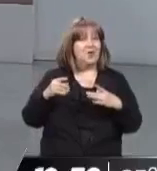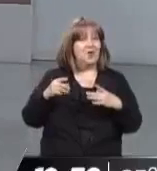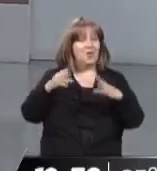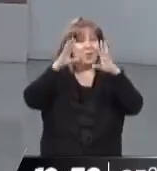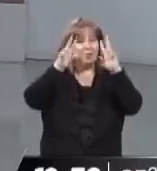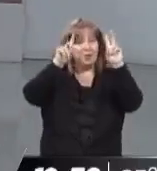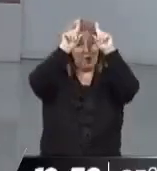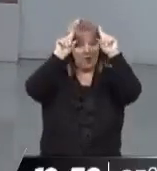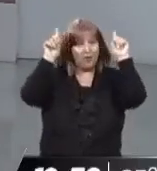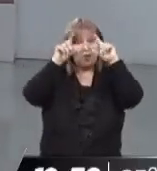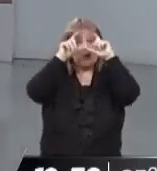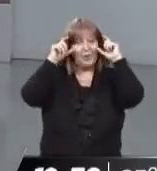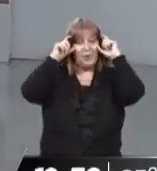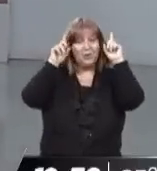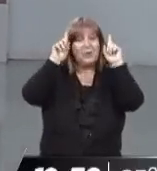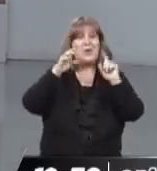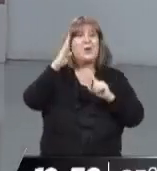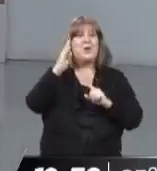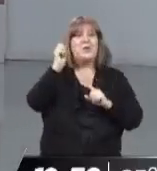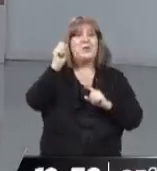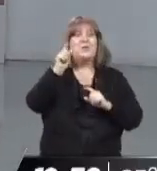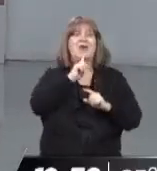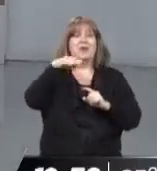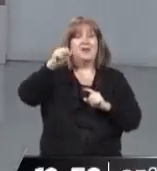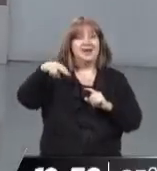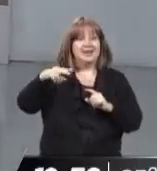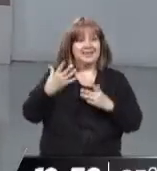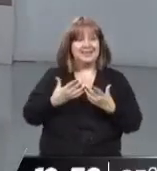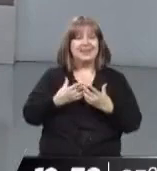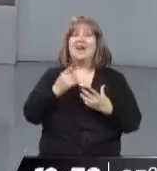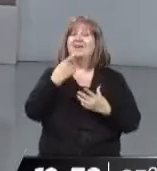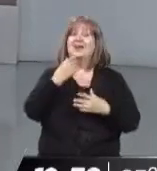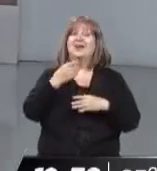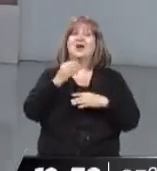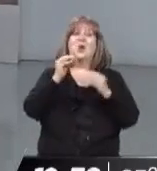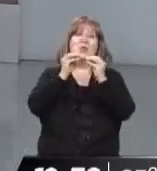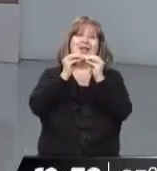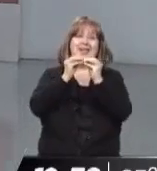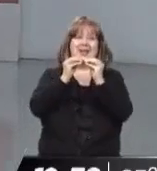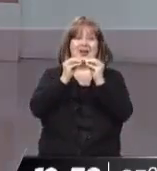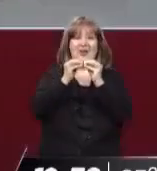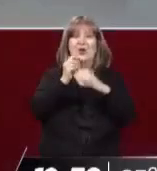Nuestro Batman Chaper. Nuestro Batman Julián Chaper, porque hoy es el Batman Day. Hola Juli, ¿cómo estás? Buenas tardes.